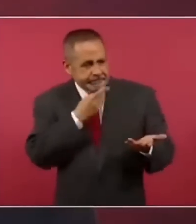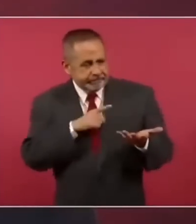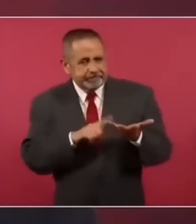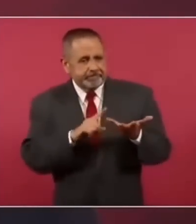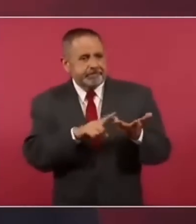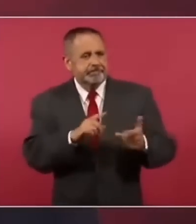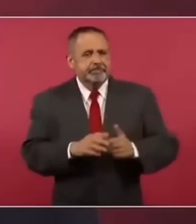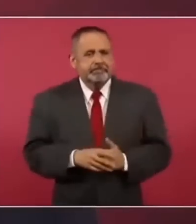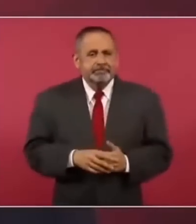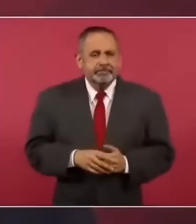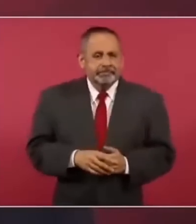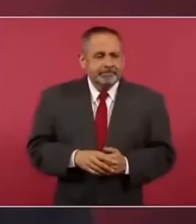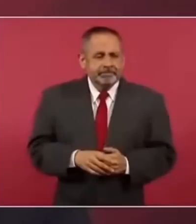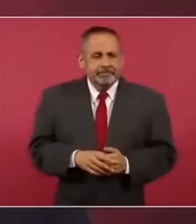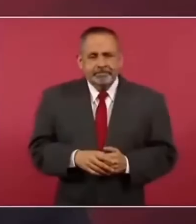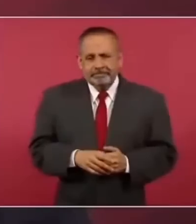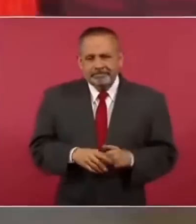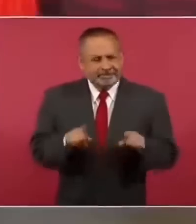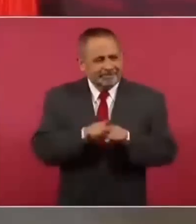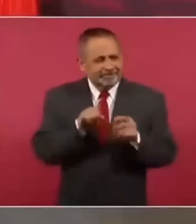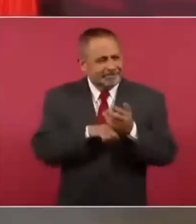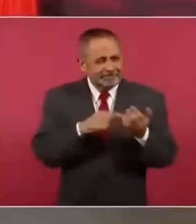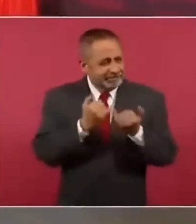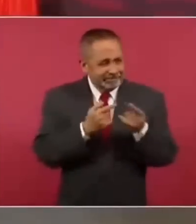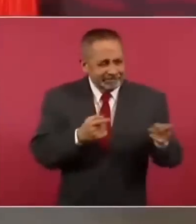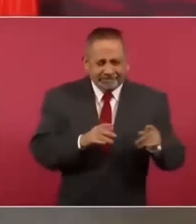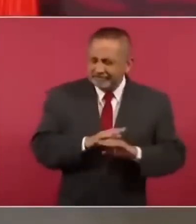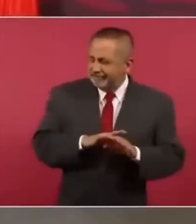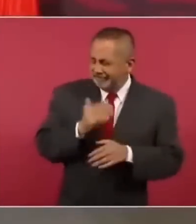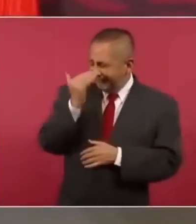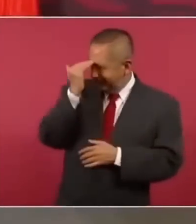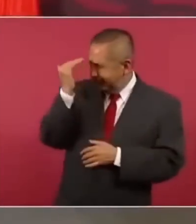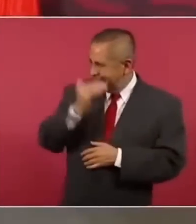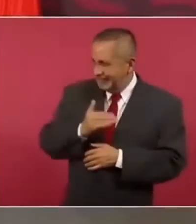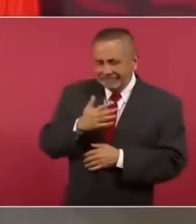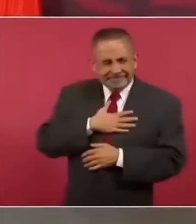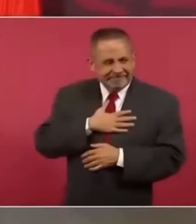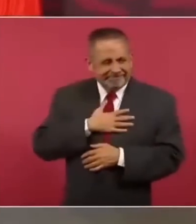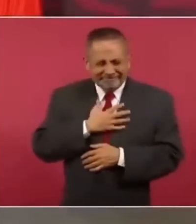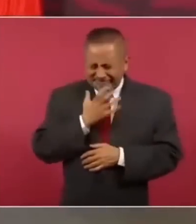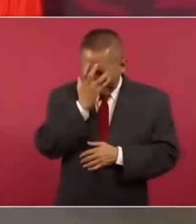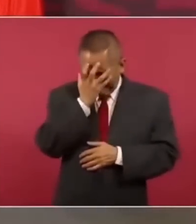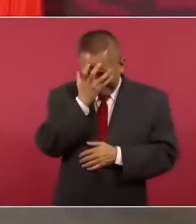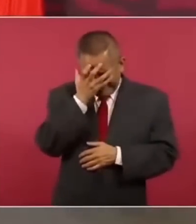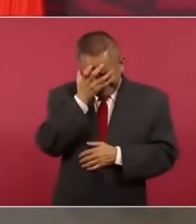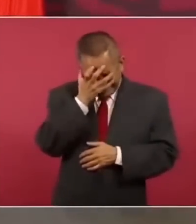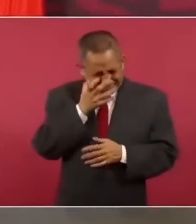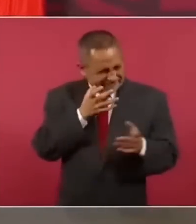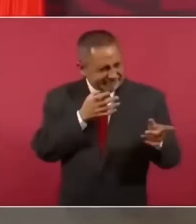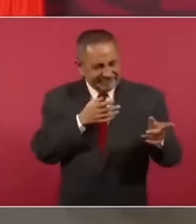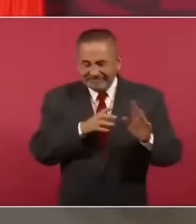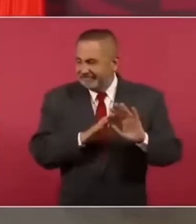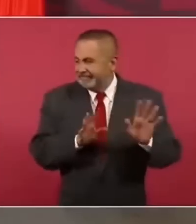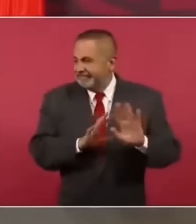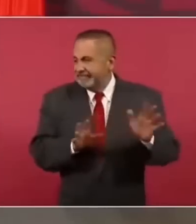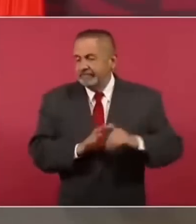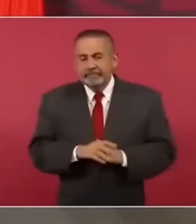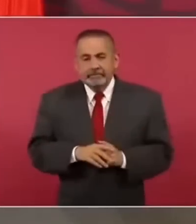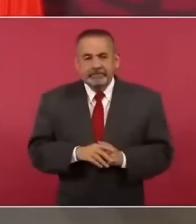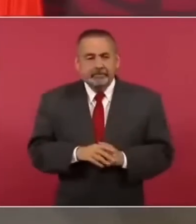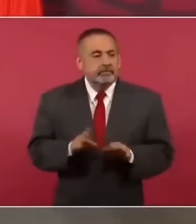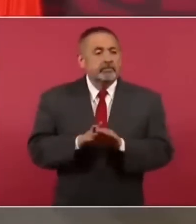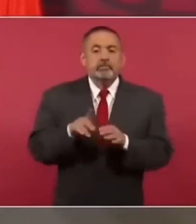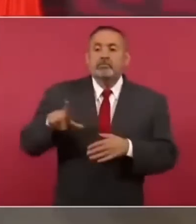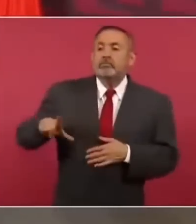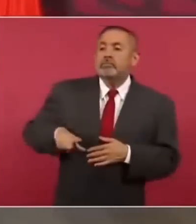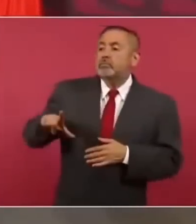esos hechos, ¿no?, tan deleznables, vergonzosos, de que el gobierno